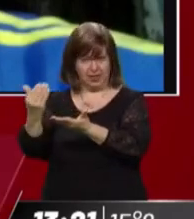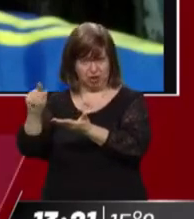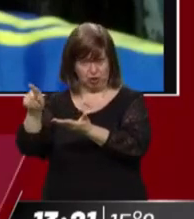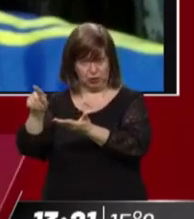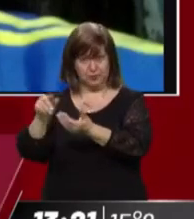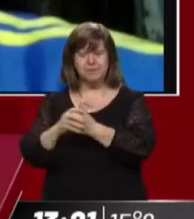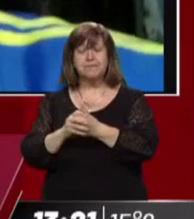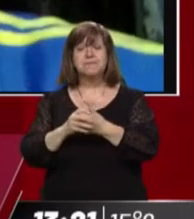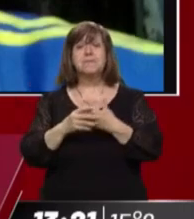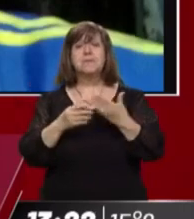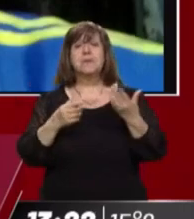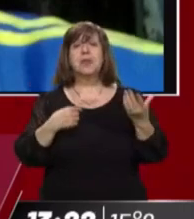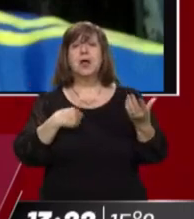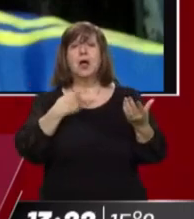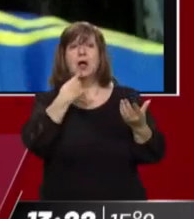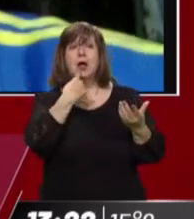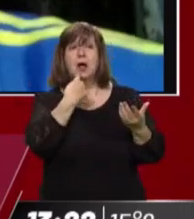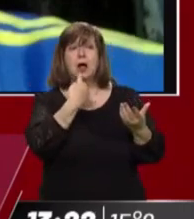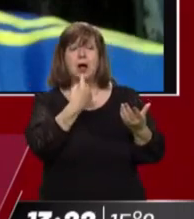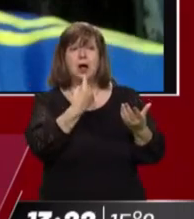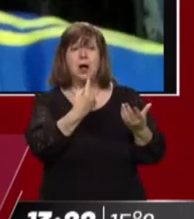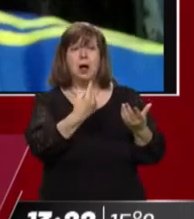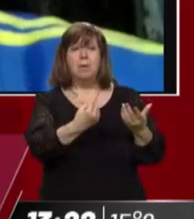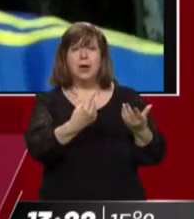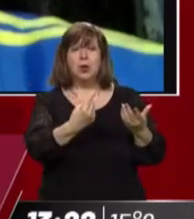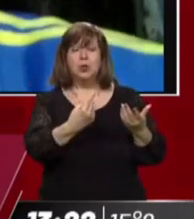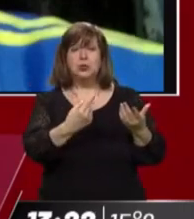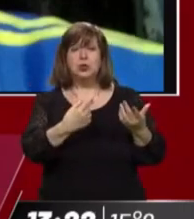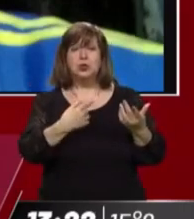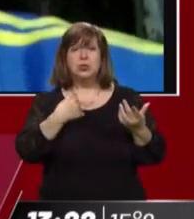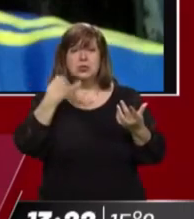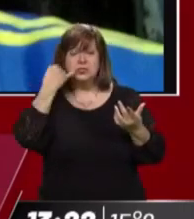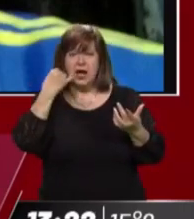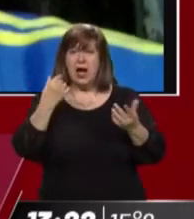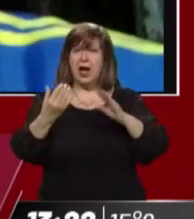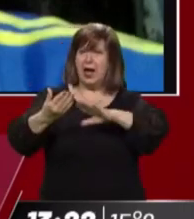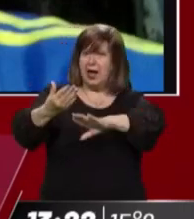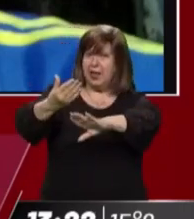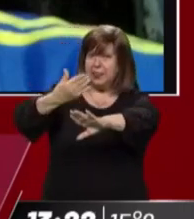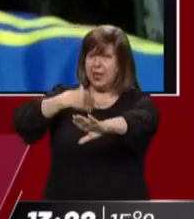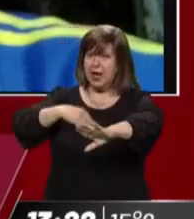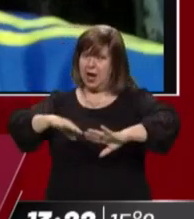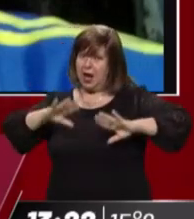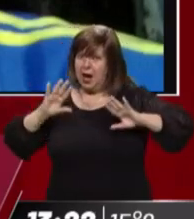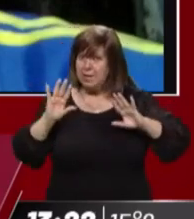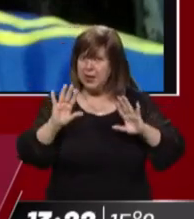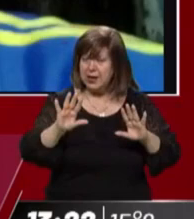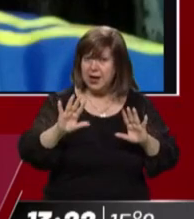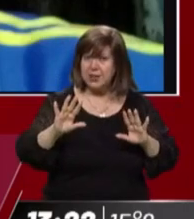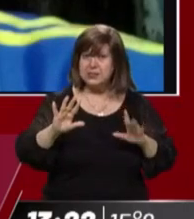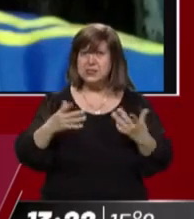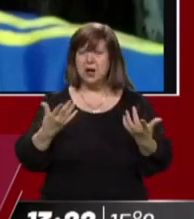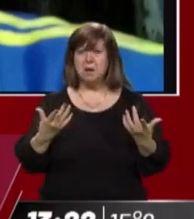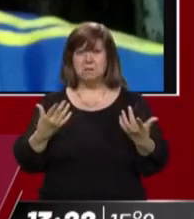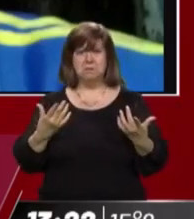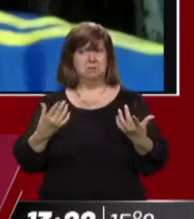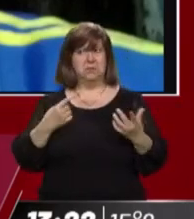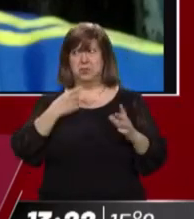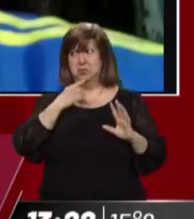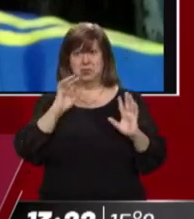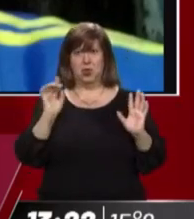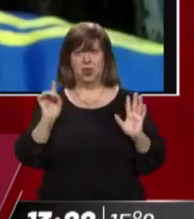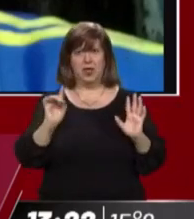ninguna no tengo conocimiento que haya existido ningún tipo de amenaza el hombre dijo que se iba a sacar